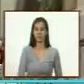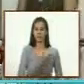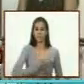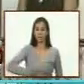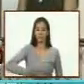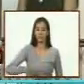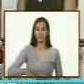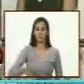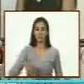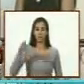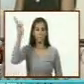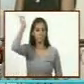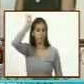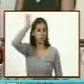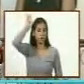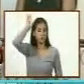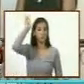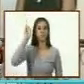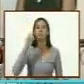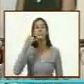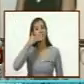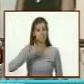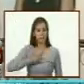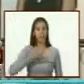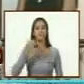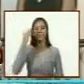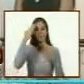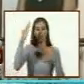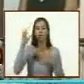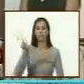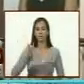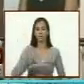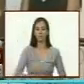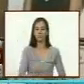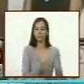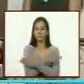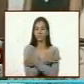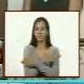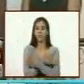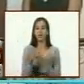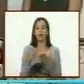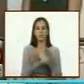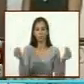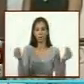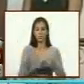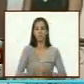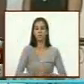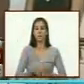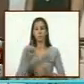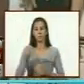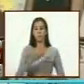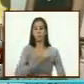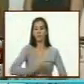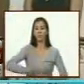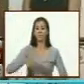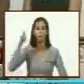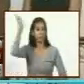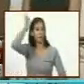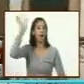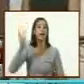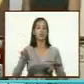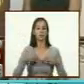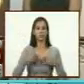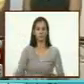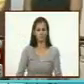Presidente Ollanta Humala me llamó, mandó saludos a Venezuela. Felicitaciones a todos. El presidente del Perú, un aplauso, que